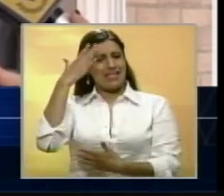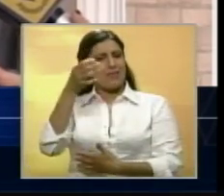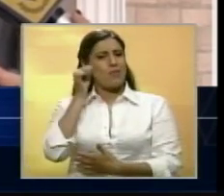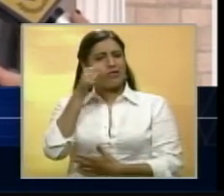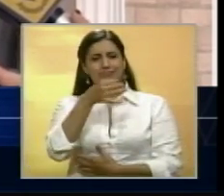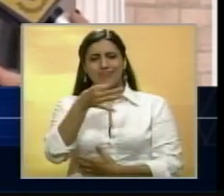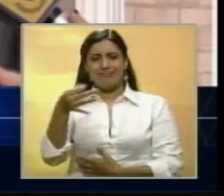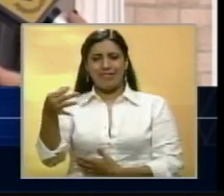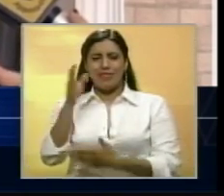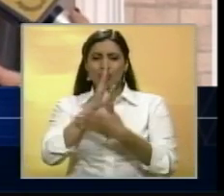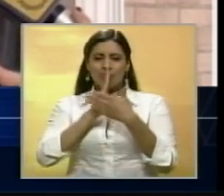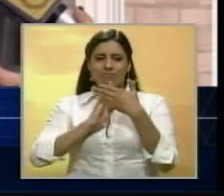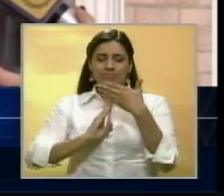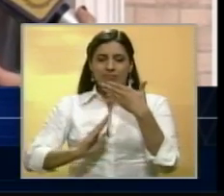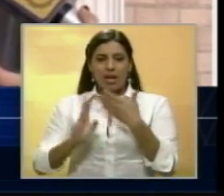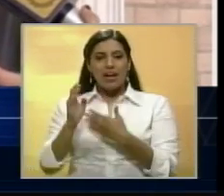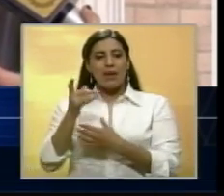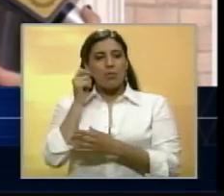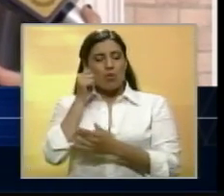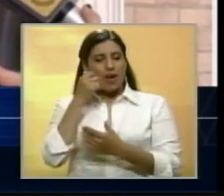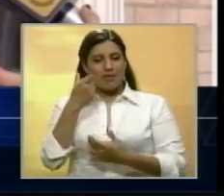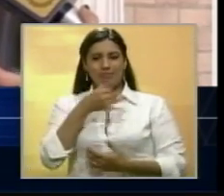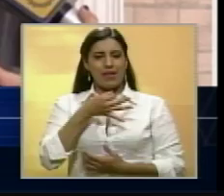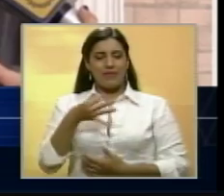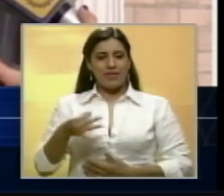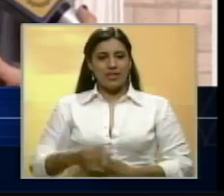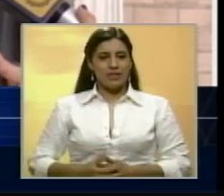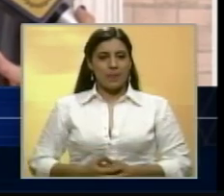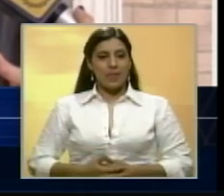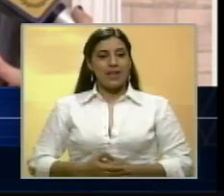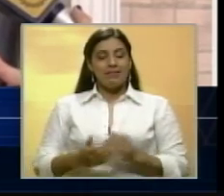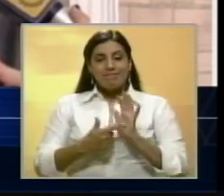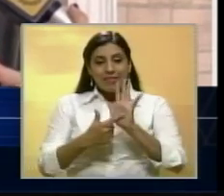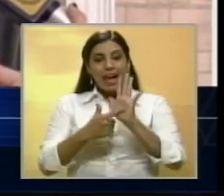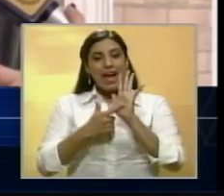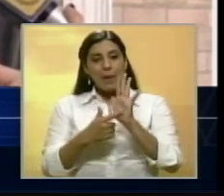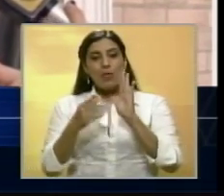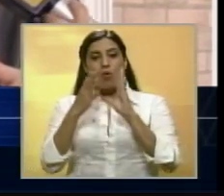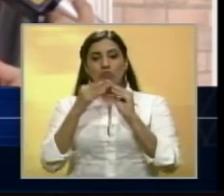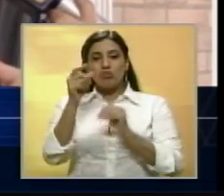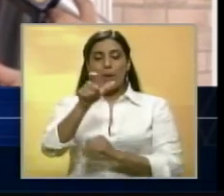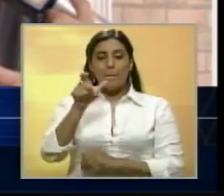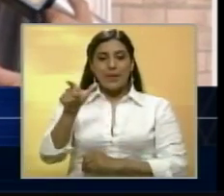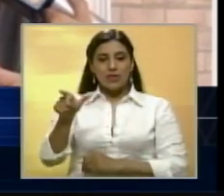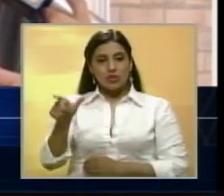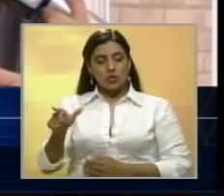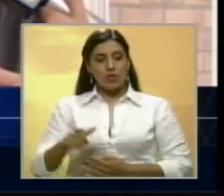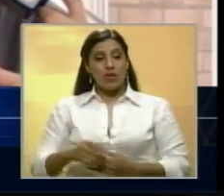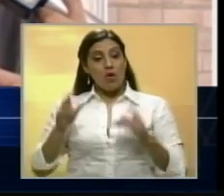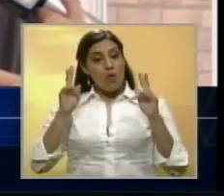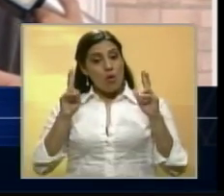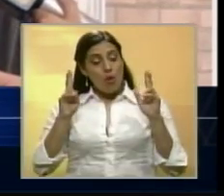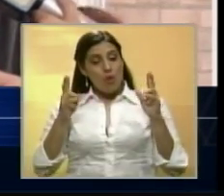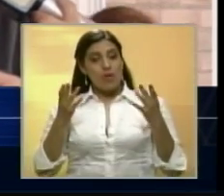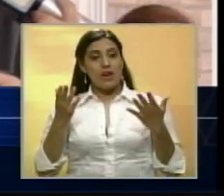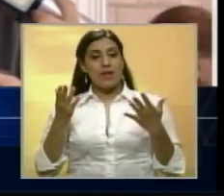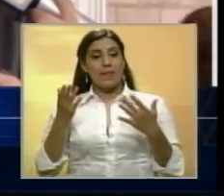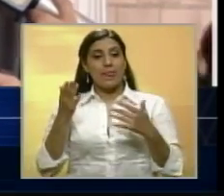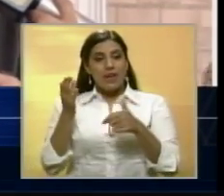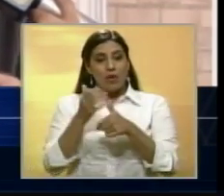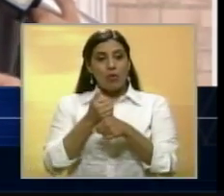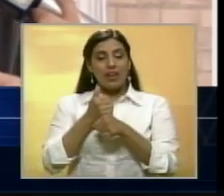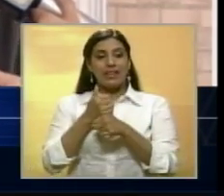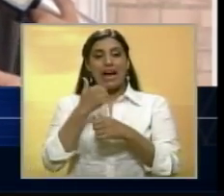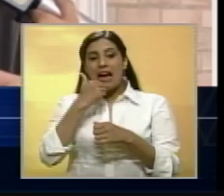así. Mujer íntegra, ejemplo para muchos, que ojalá